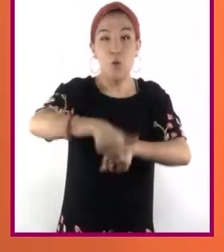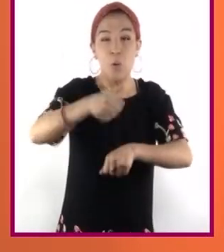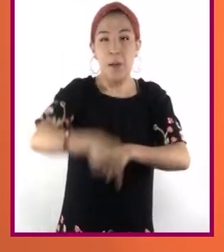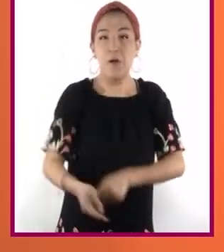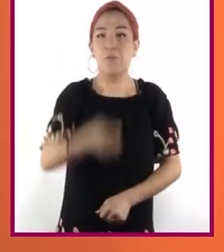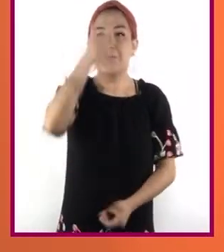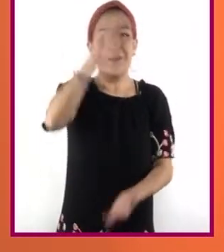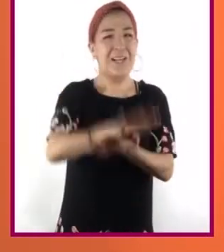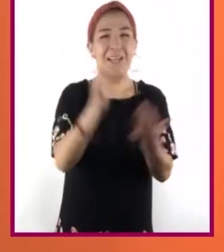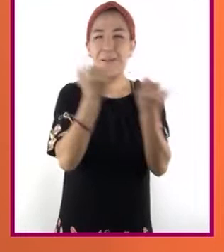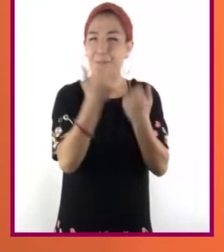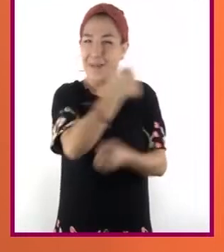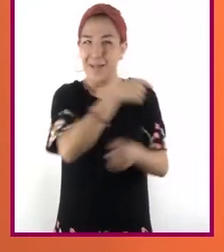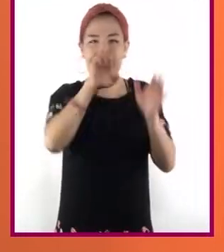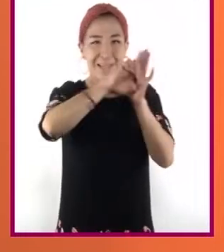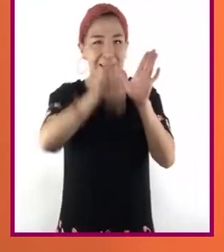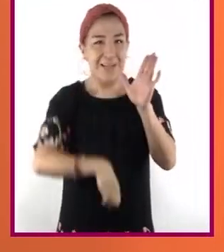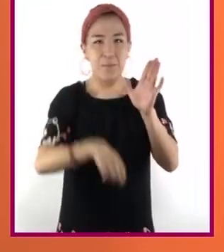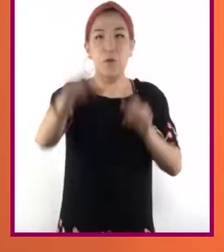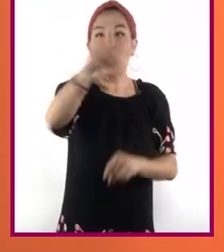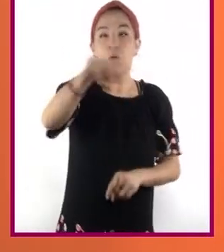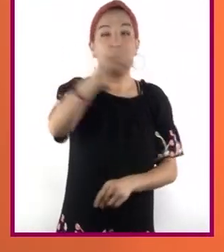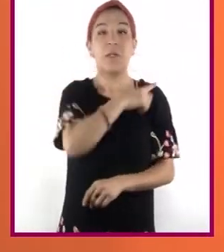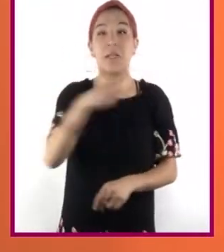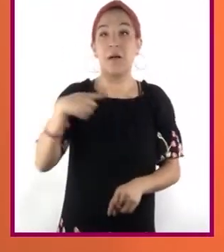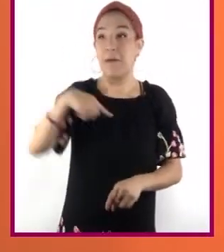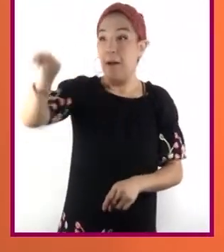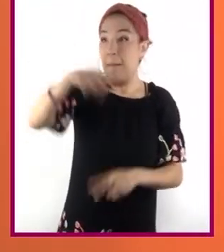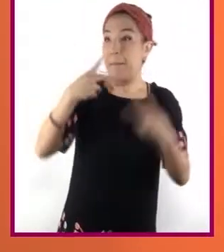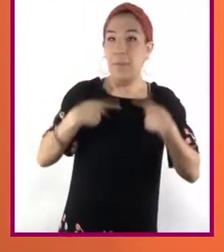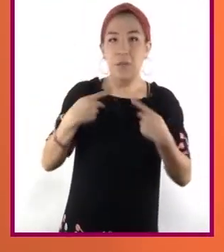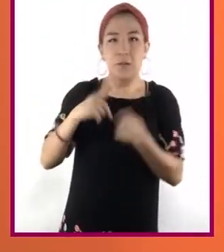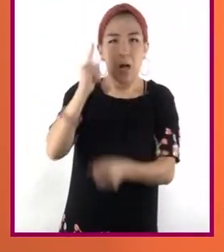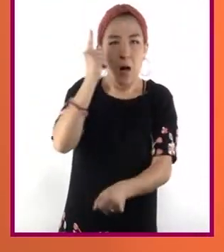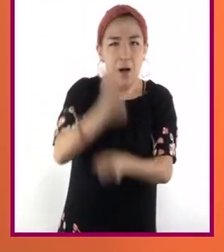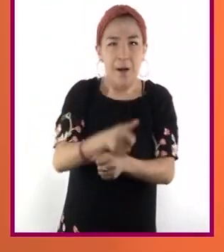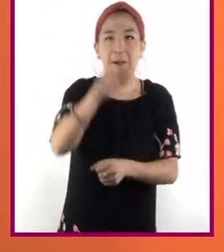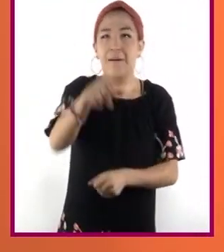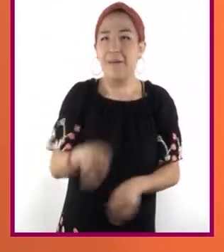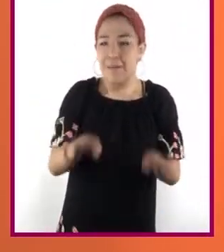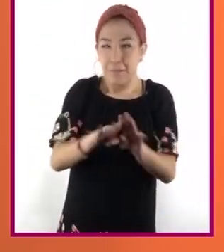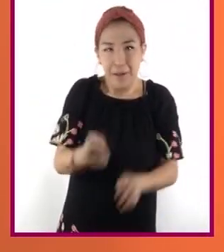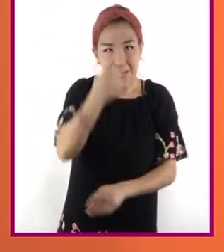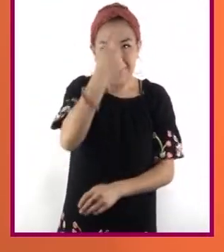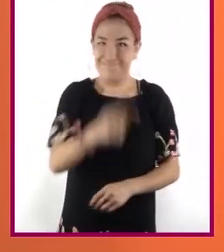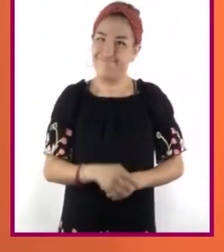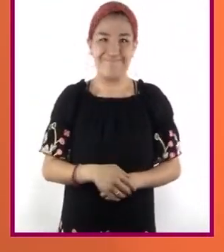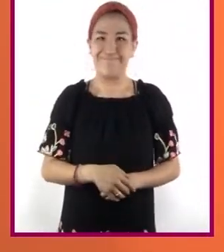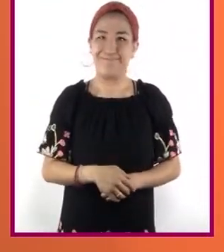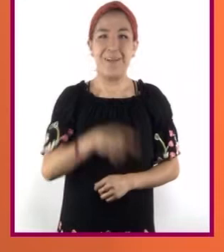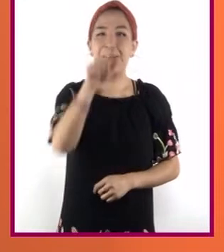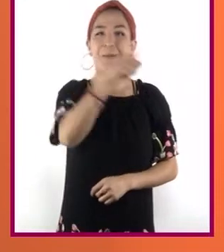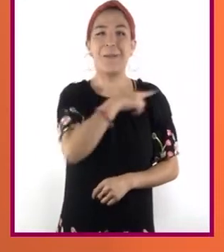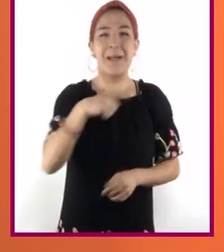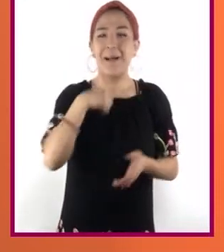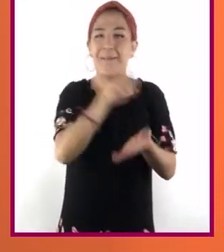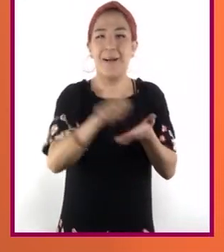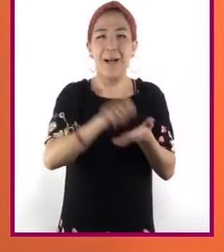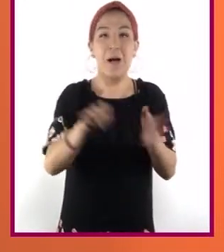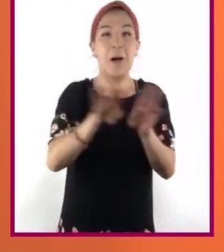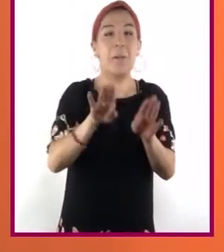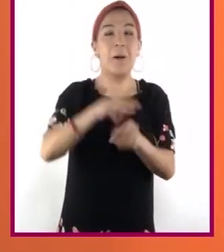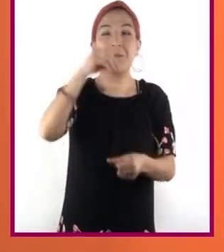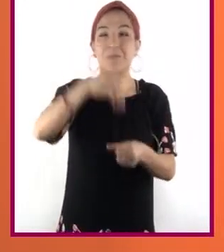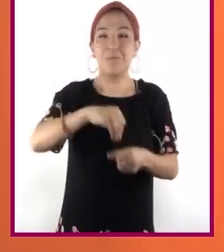volados. Consideren que nadie debe darse cuenta de que es inventada. Otras